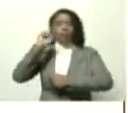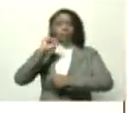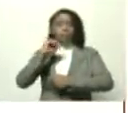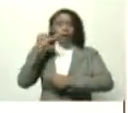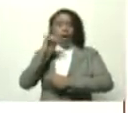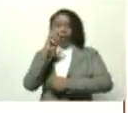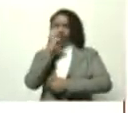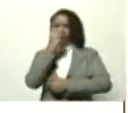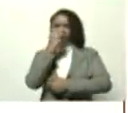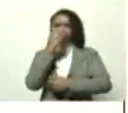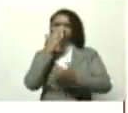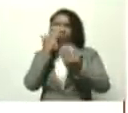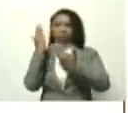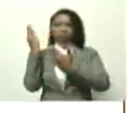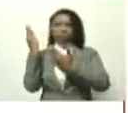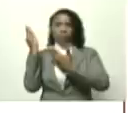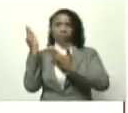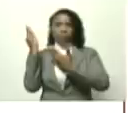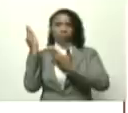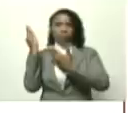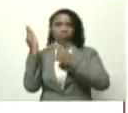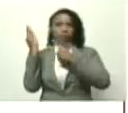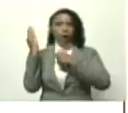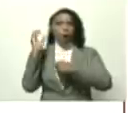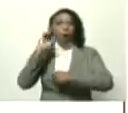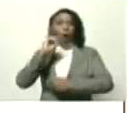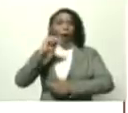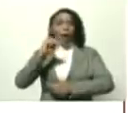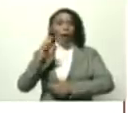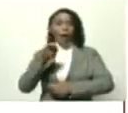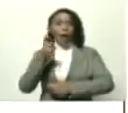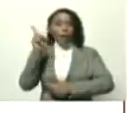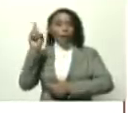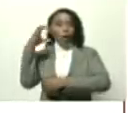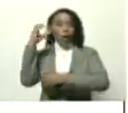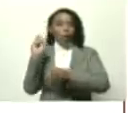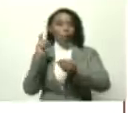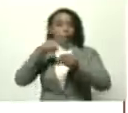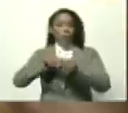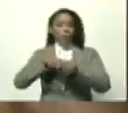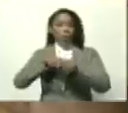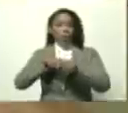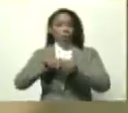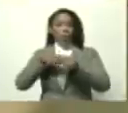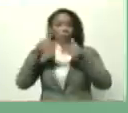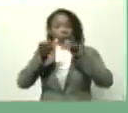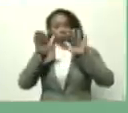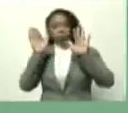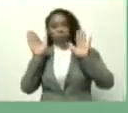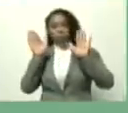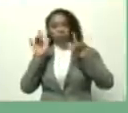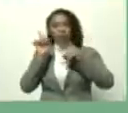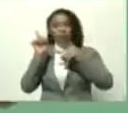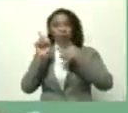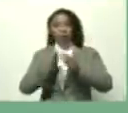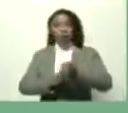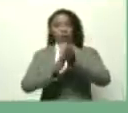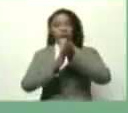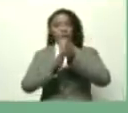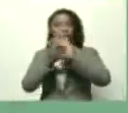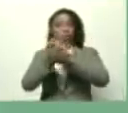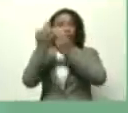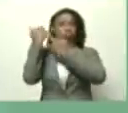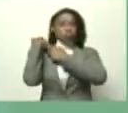sumamente curioso es que es una ONG registrada en Colombia y que supuestamente estaba dirigida